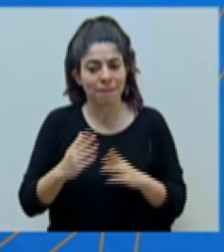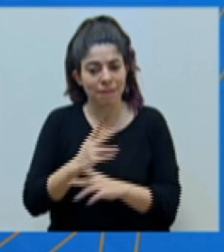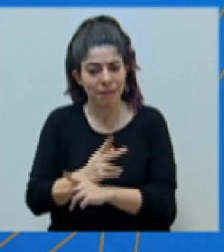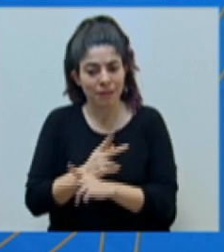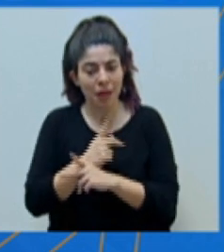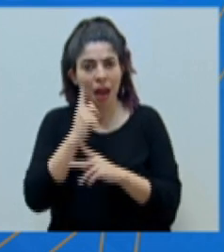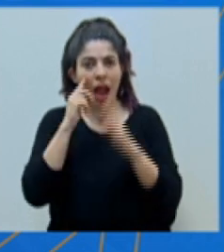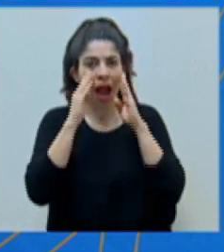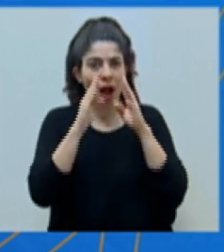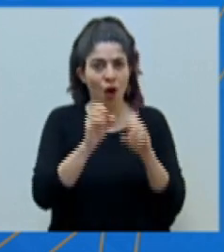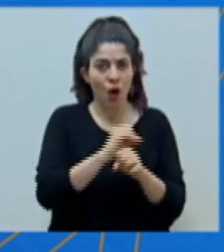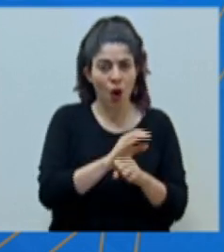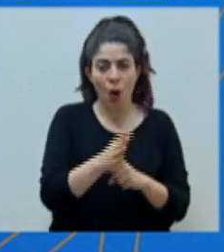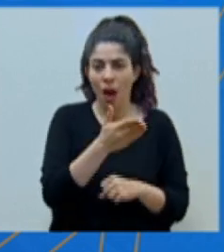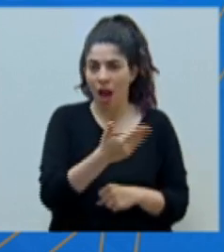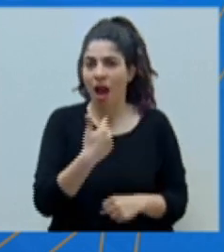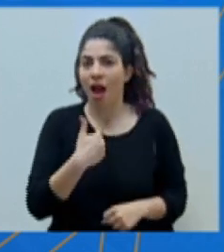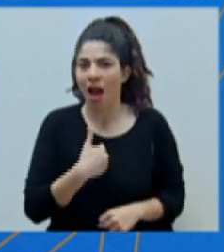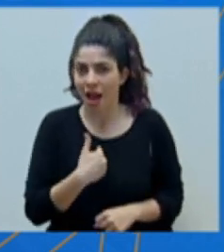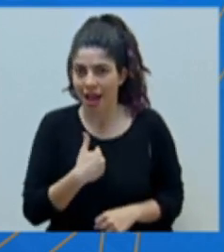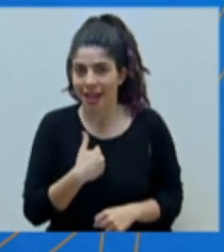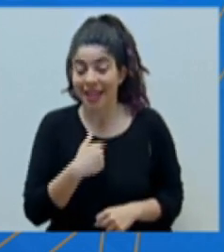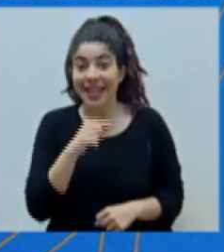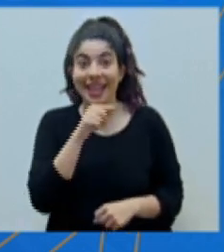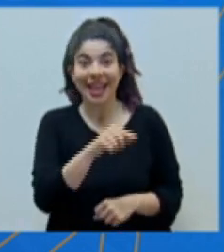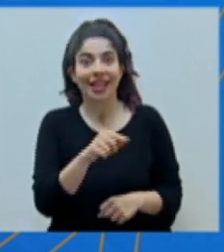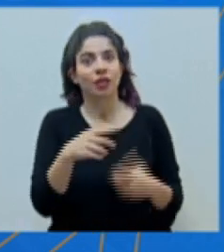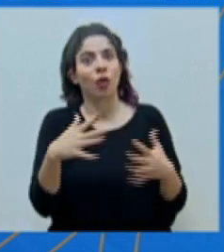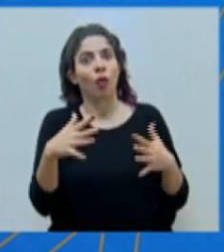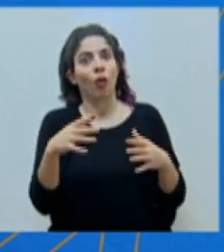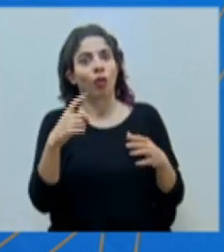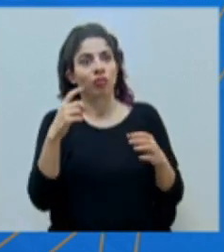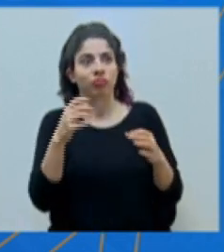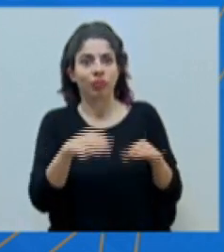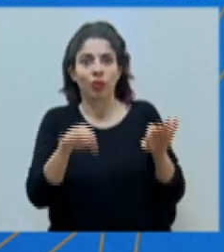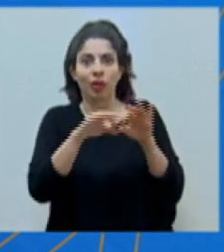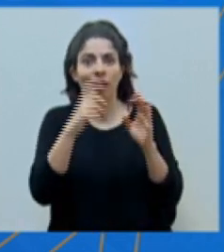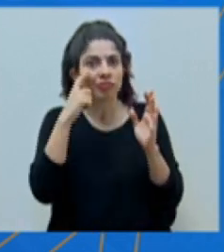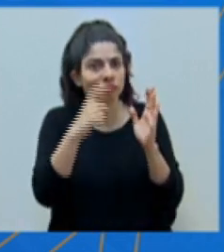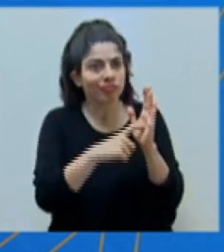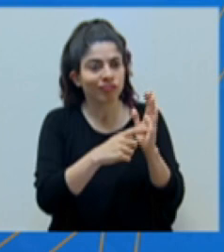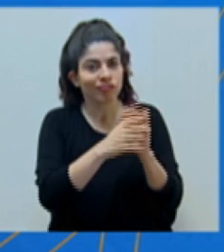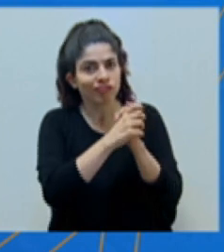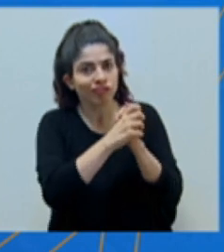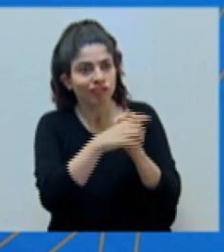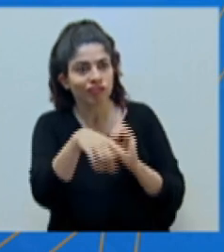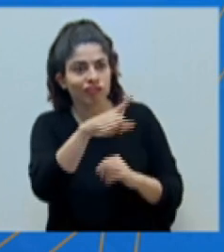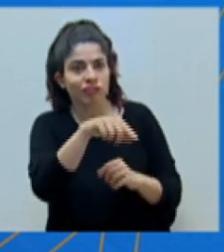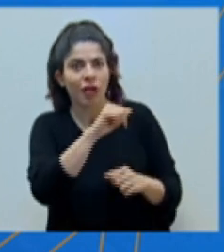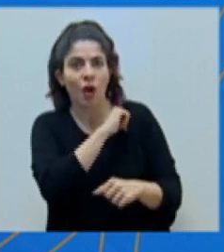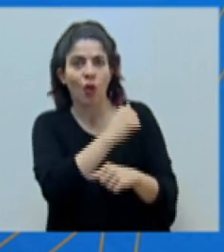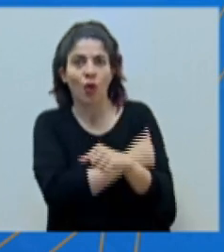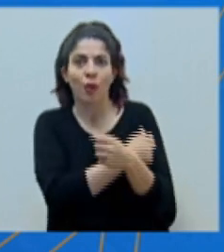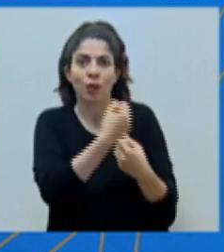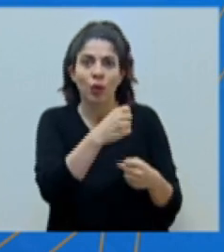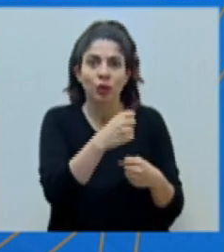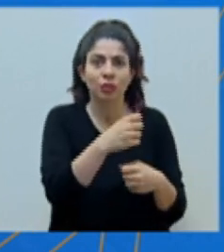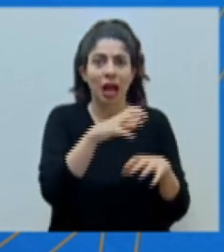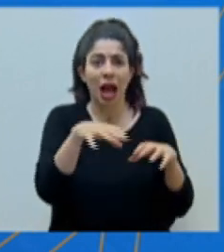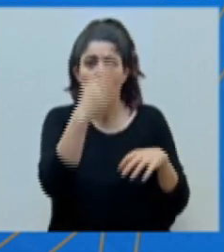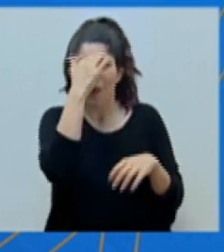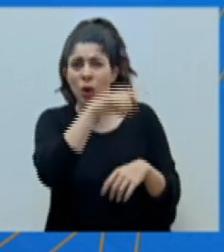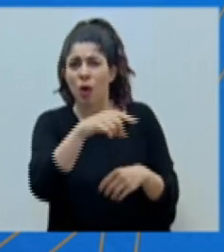por COVID-19, y esto pues es también digno de reconocer para las autoridades municipales y cantonales que